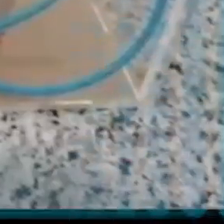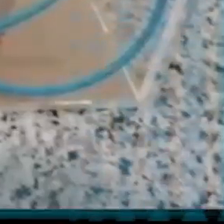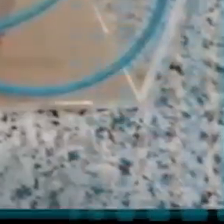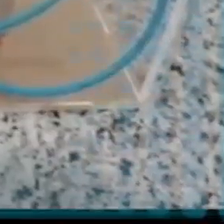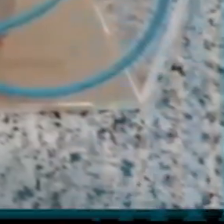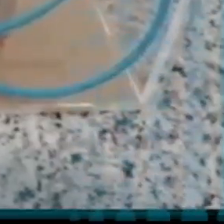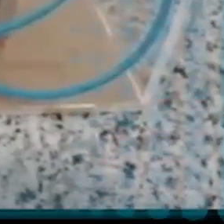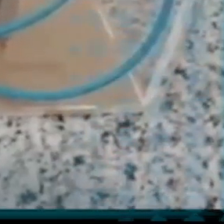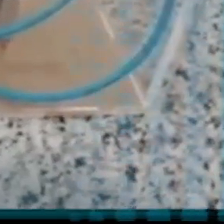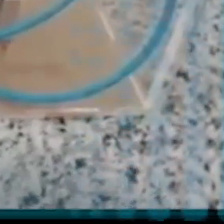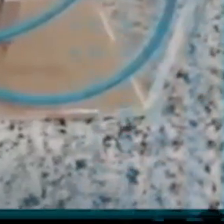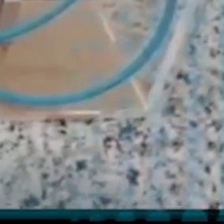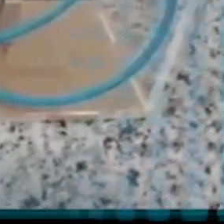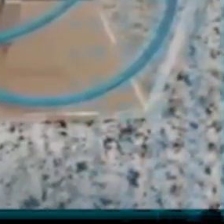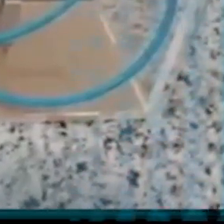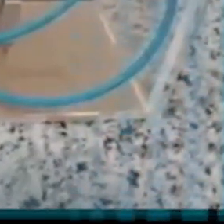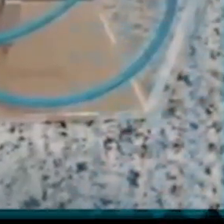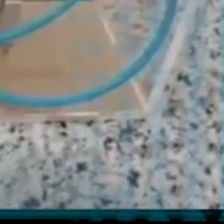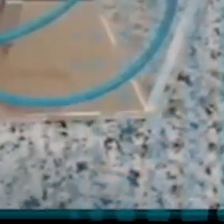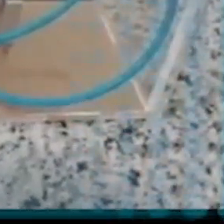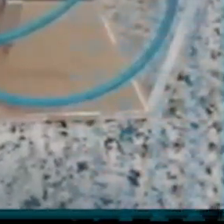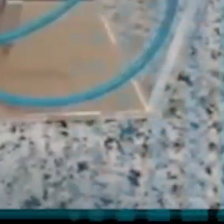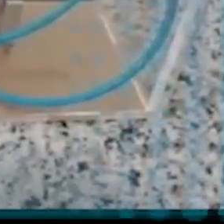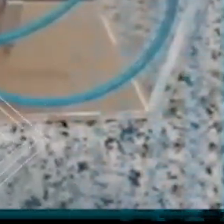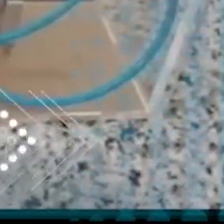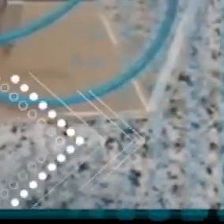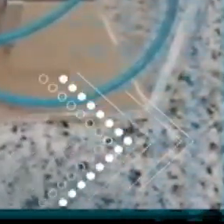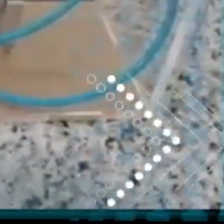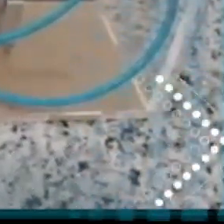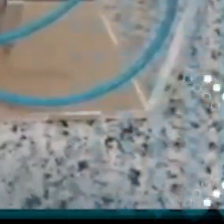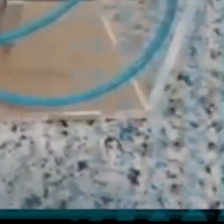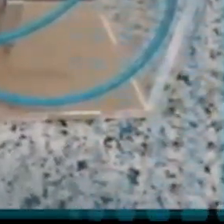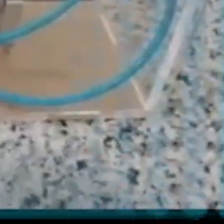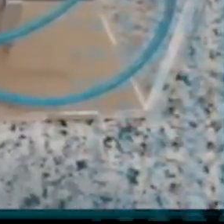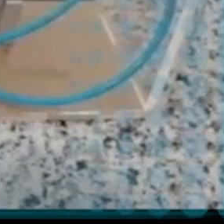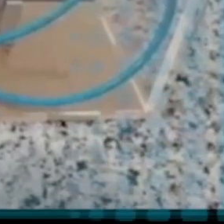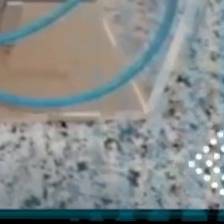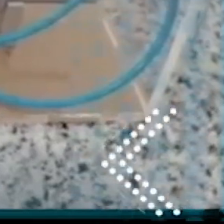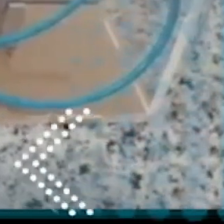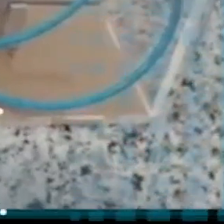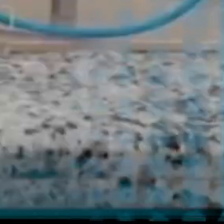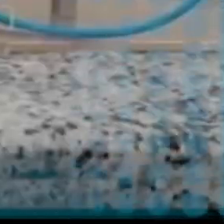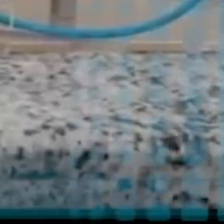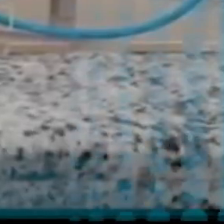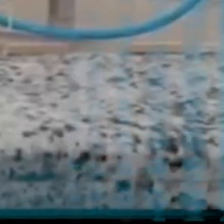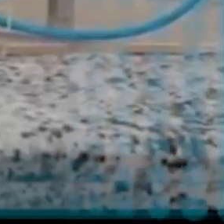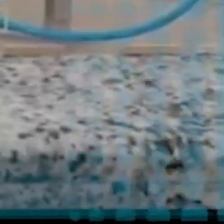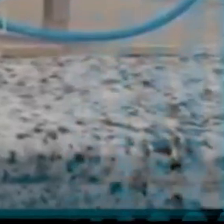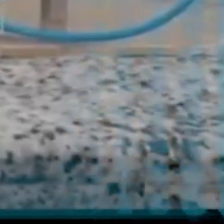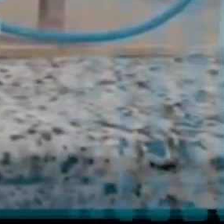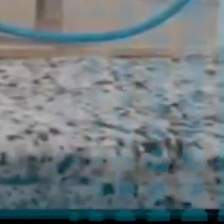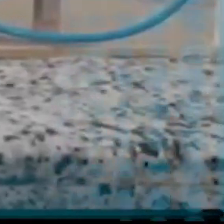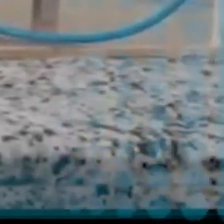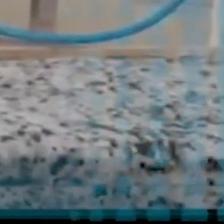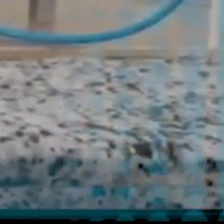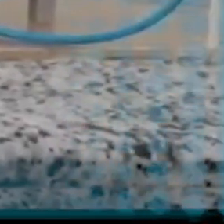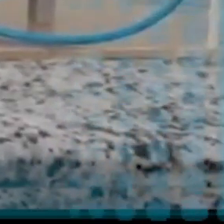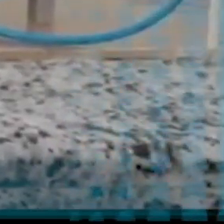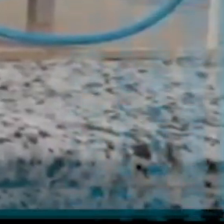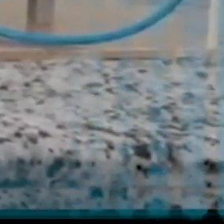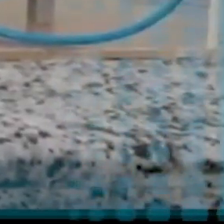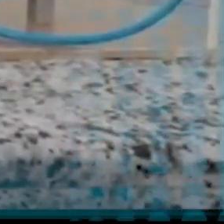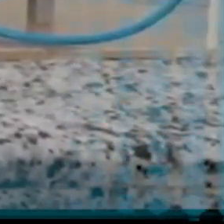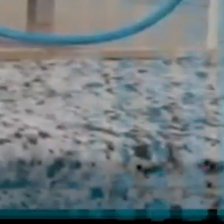Los respiradores que investigadores del Tecnológico de Costa Rica están desarrollando para suplir en caso de emergencia por COVID-19